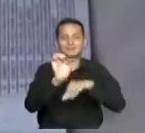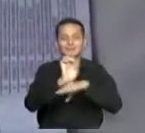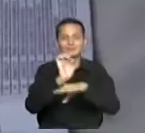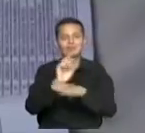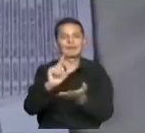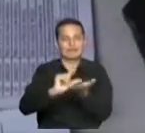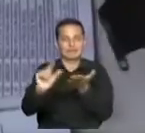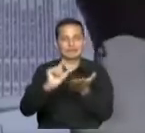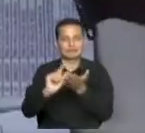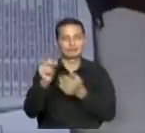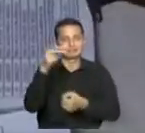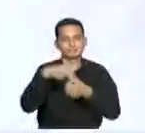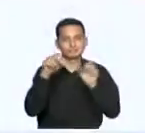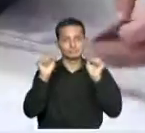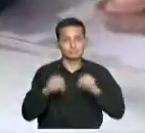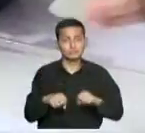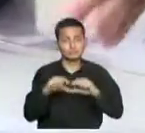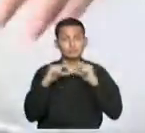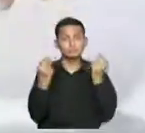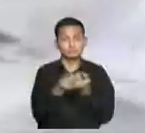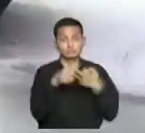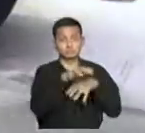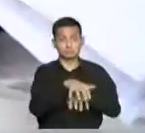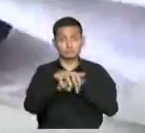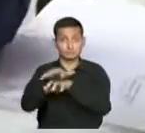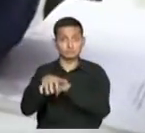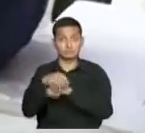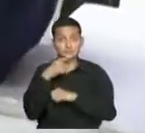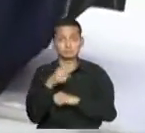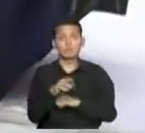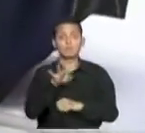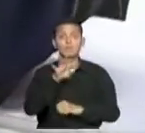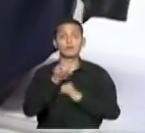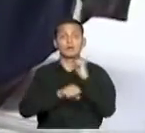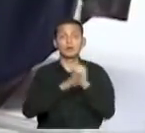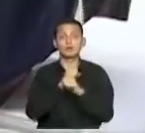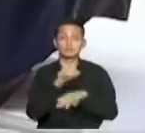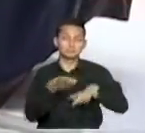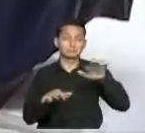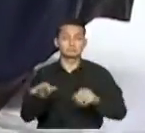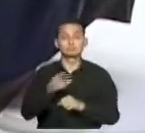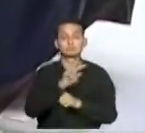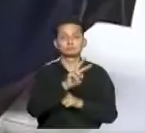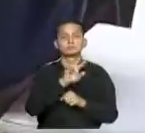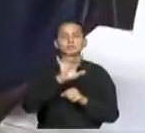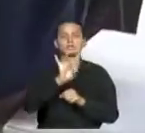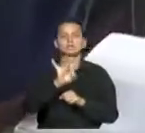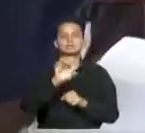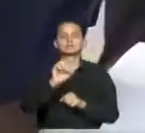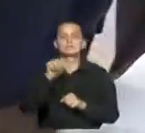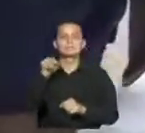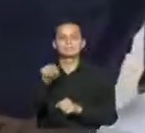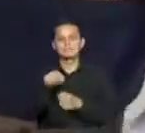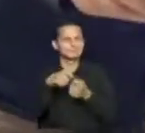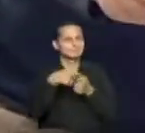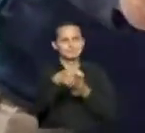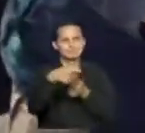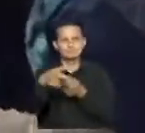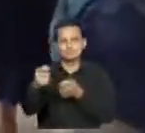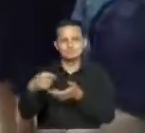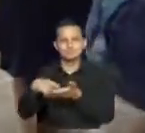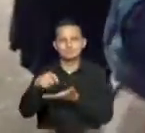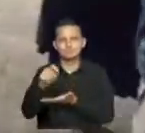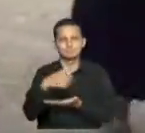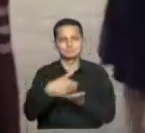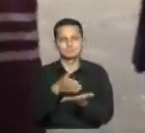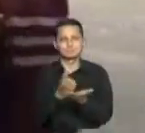Según informó la cartera de Agricultura, en 4 años se ha superado la entrega de 280.000 escrituras a nivel nacional.